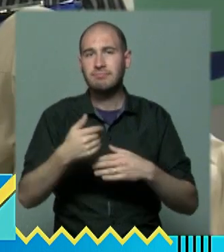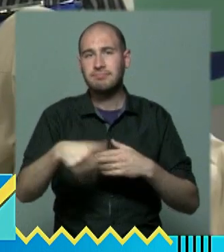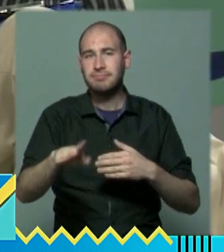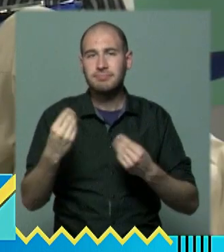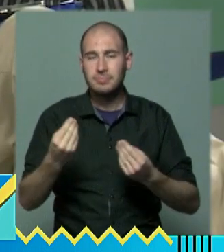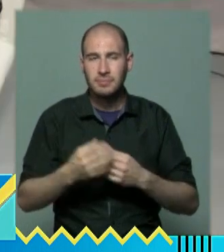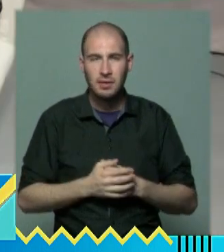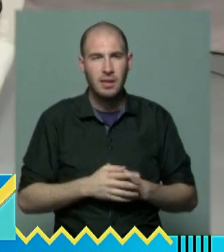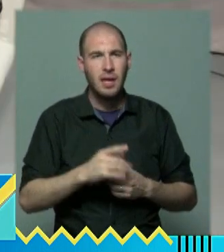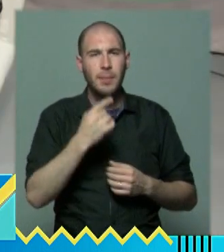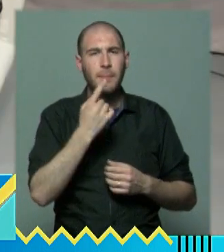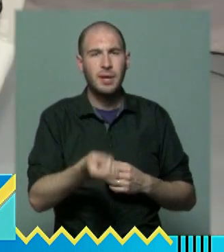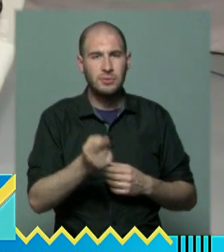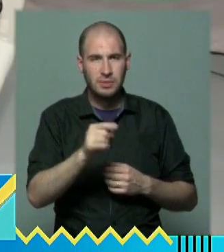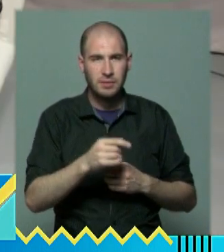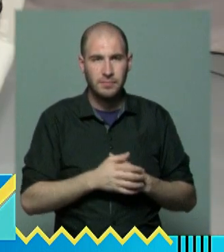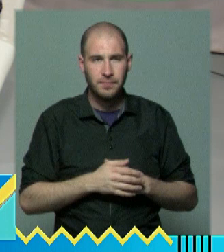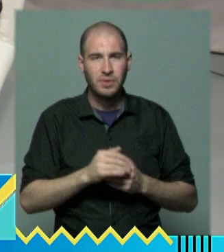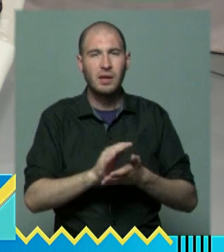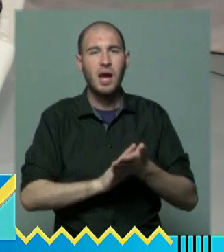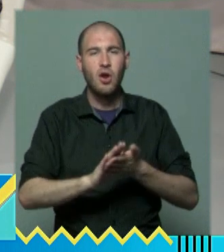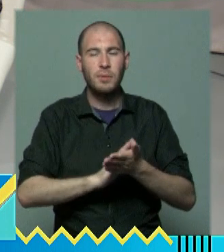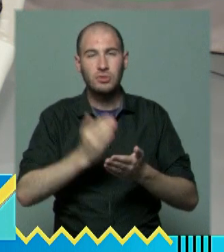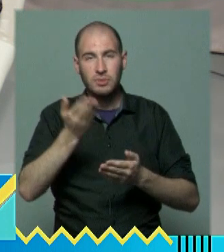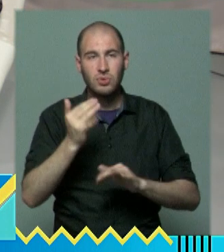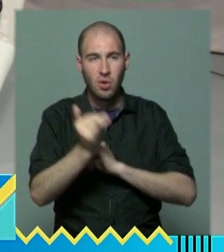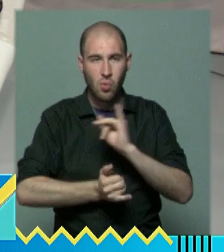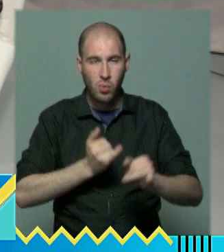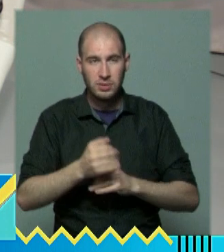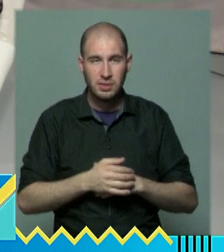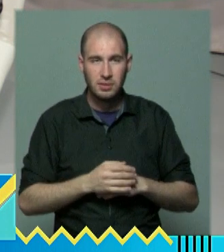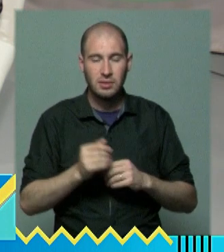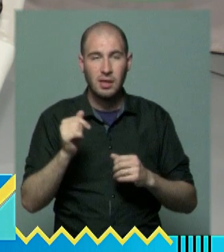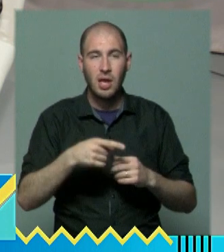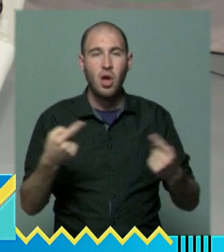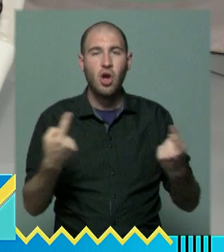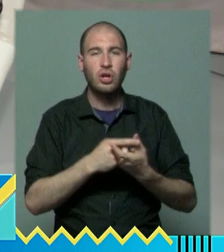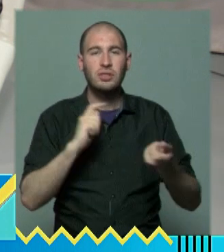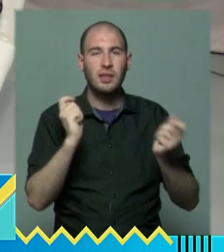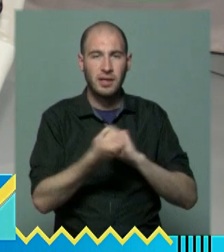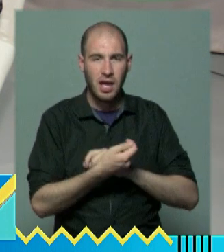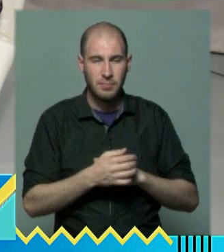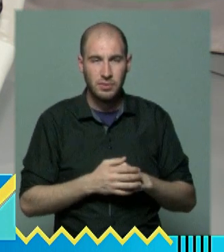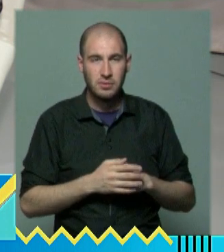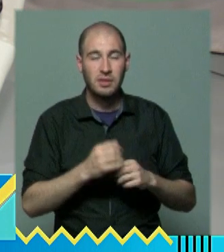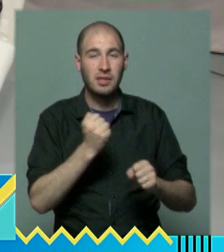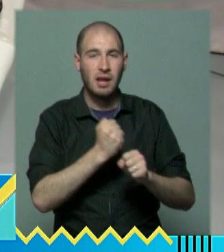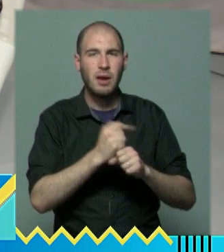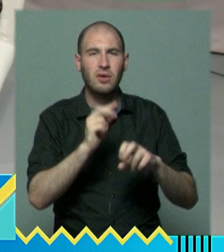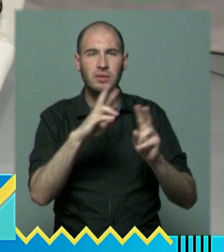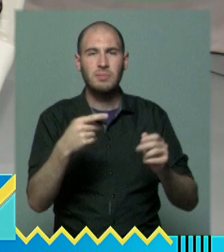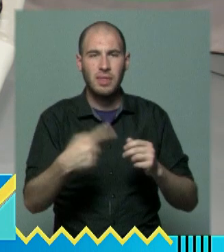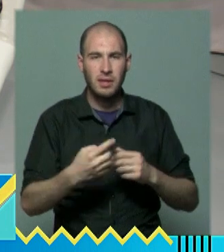Sí. Alejandro, hay un argumento que utiliza la gente, aquellos sectores que están en contra de esta reforma laboral, que tiene que